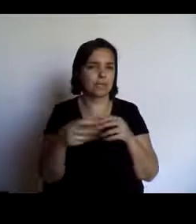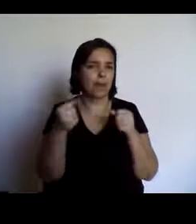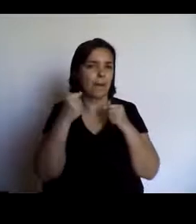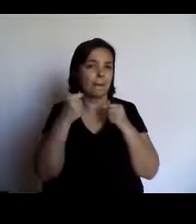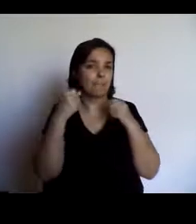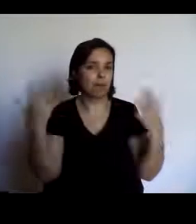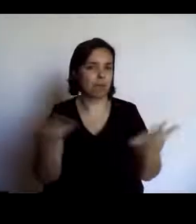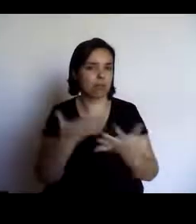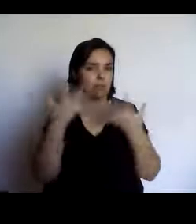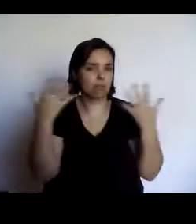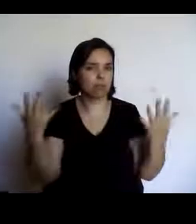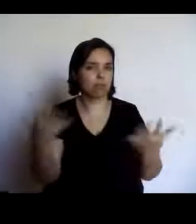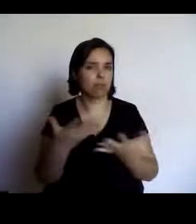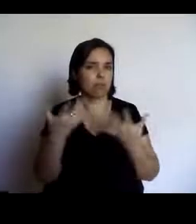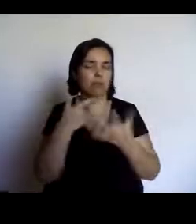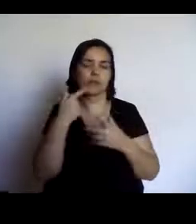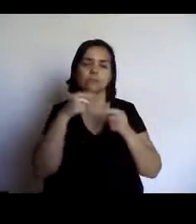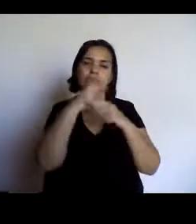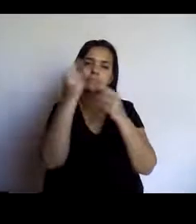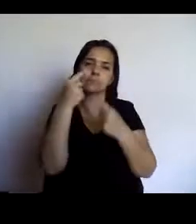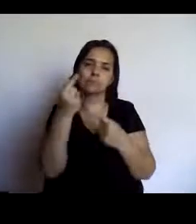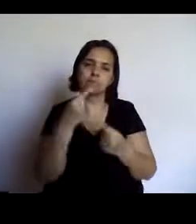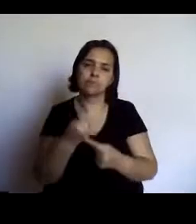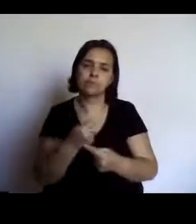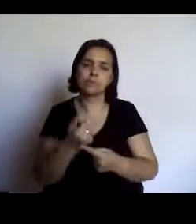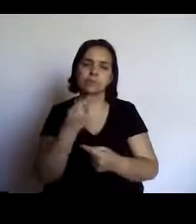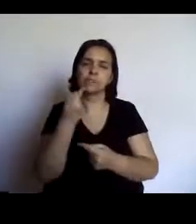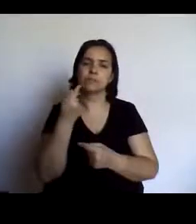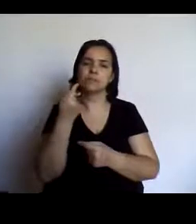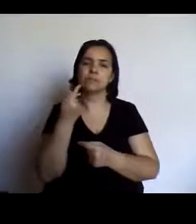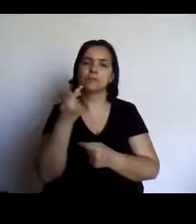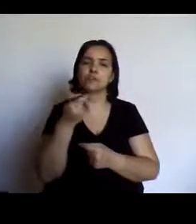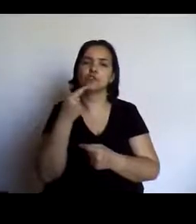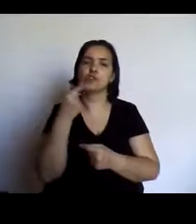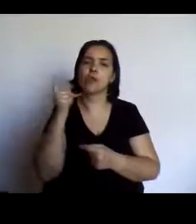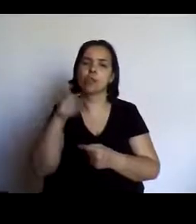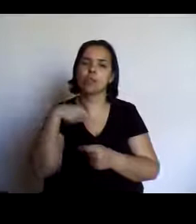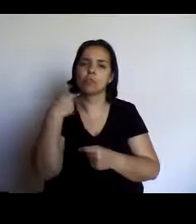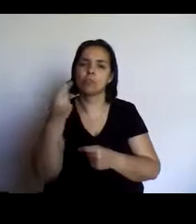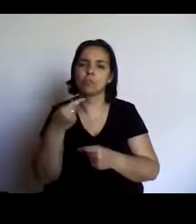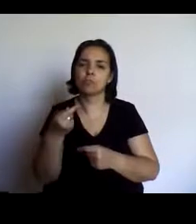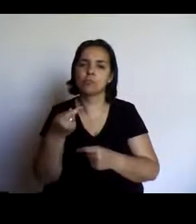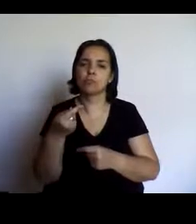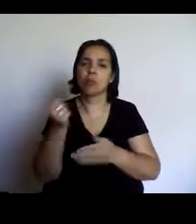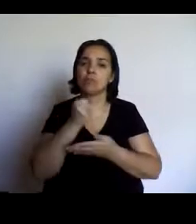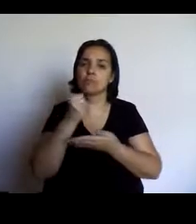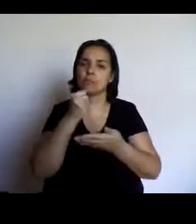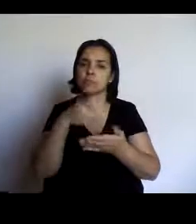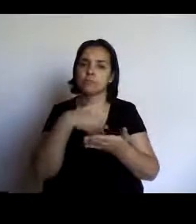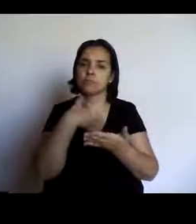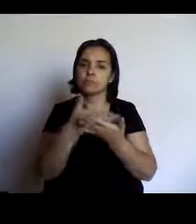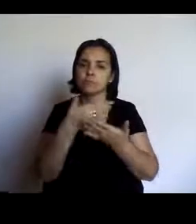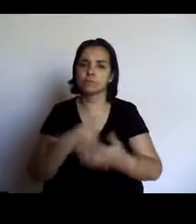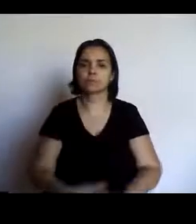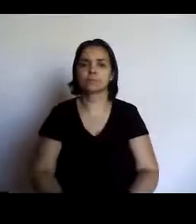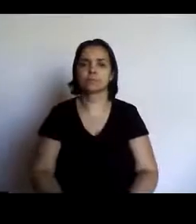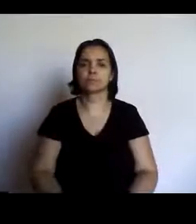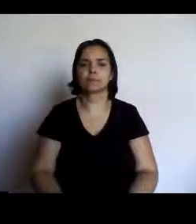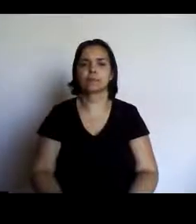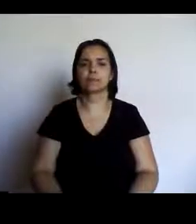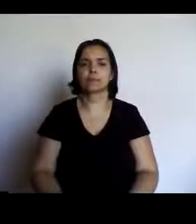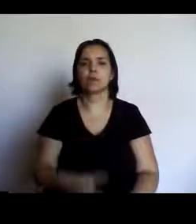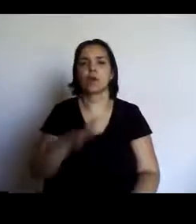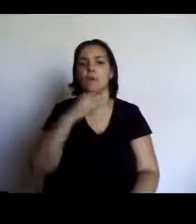en esa, en ese diseño, ¿no? Y en esa ejecución de fondos. ¿Cuáles son los ejes